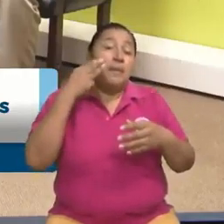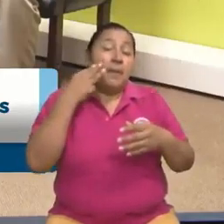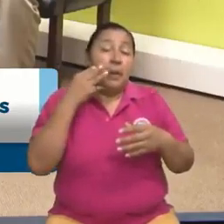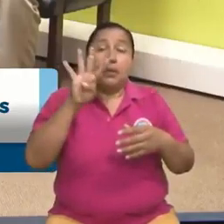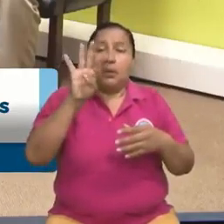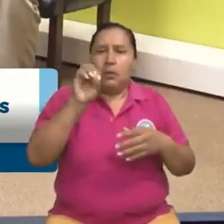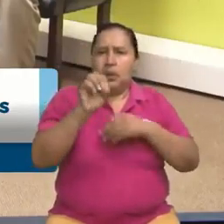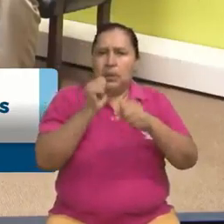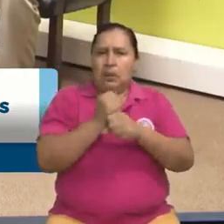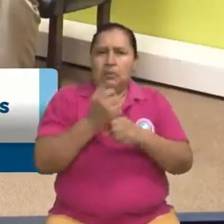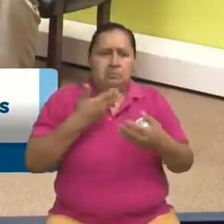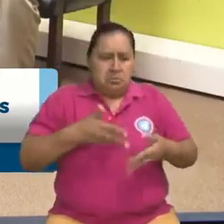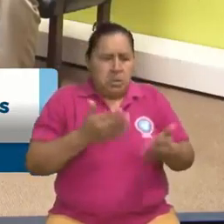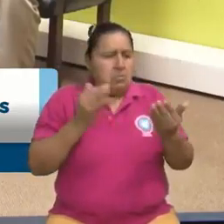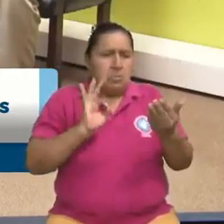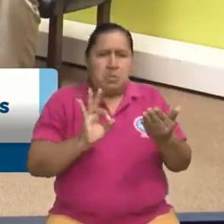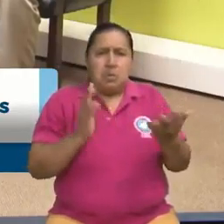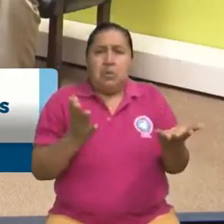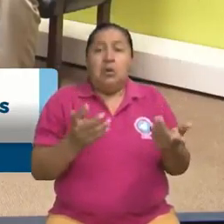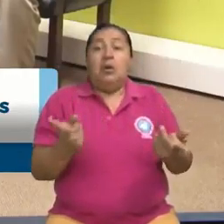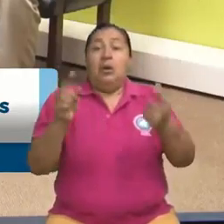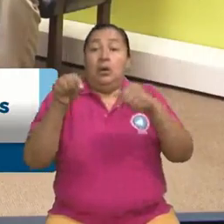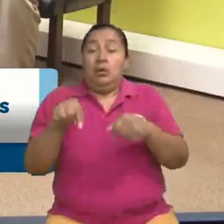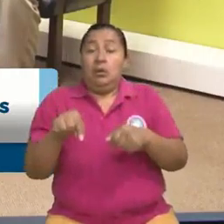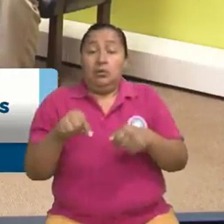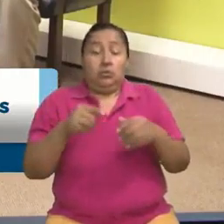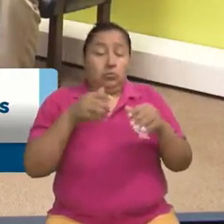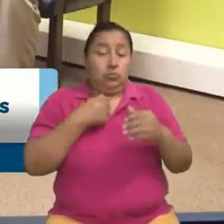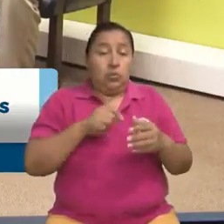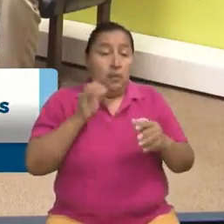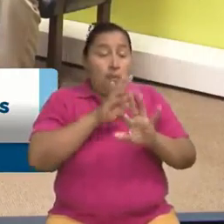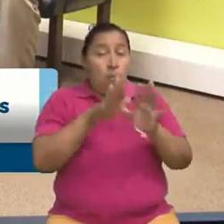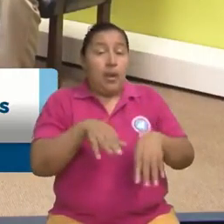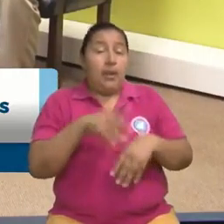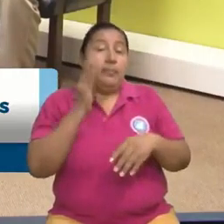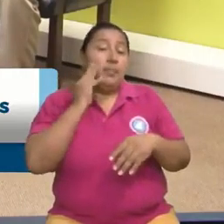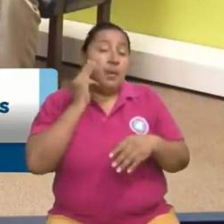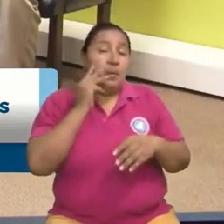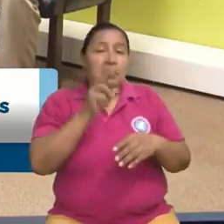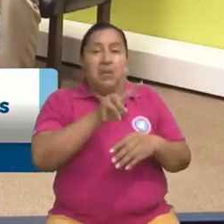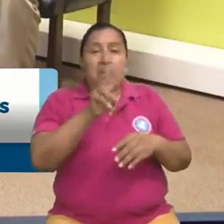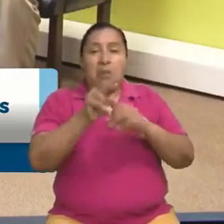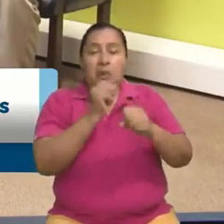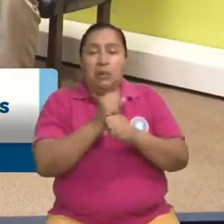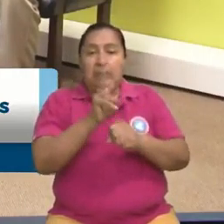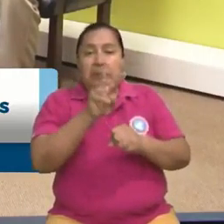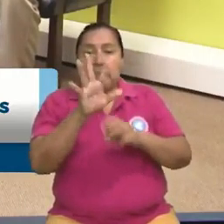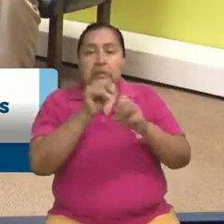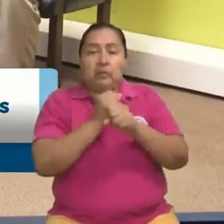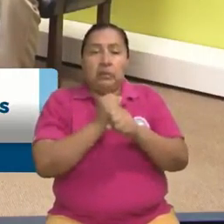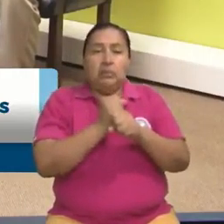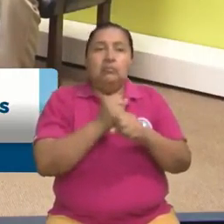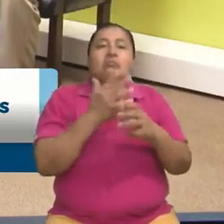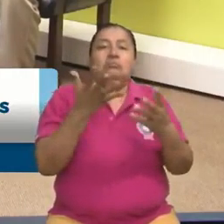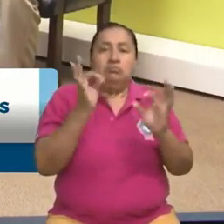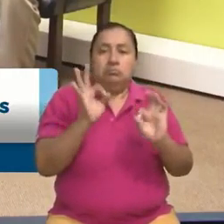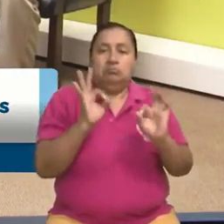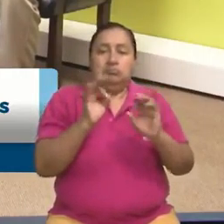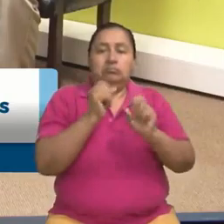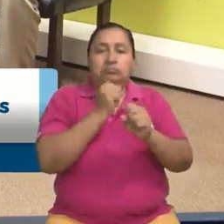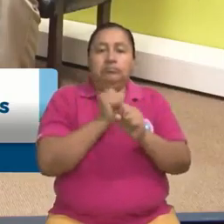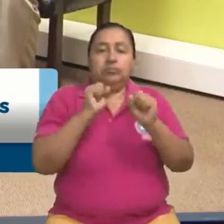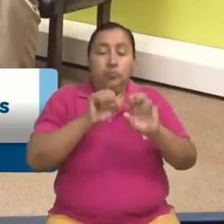años y los niños nacen bien. Ahora encontramos madres que tienen 22 años, 25 años, que es una edad adecuada para